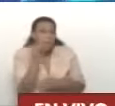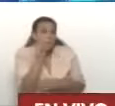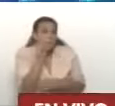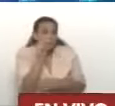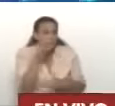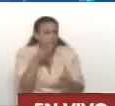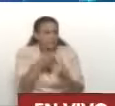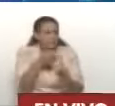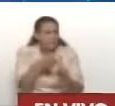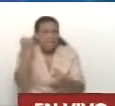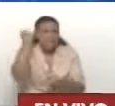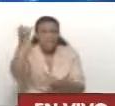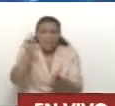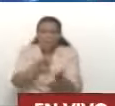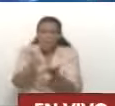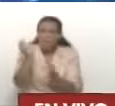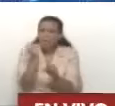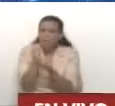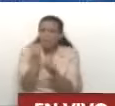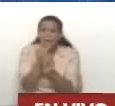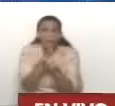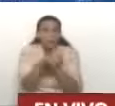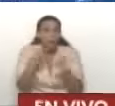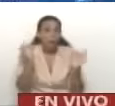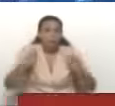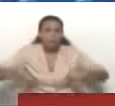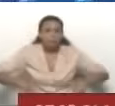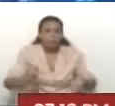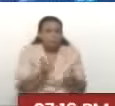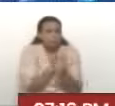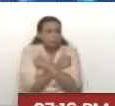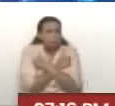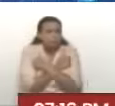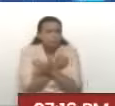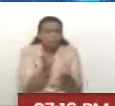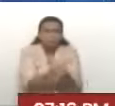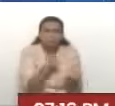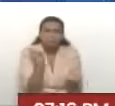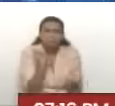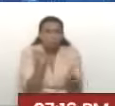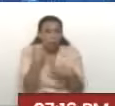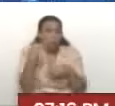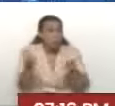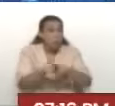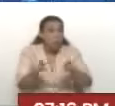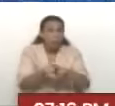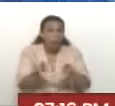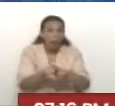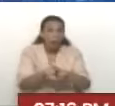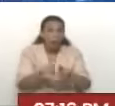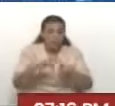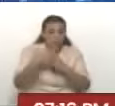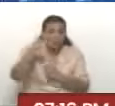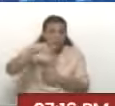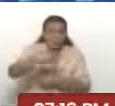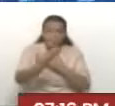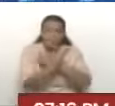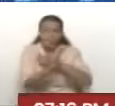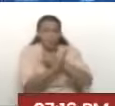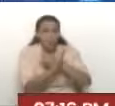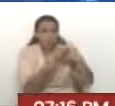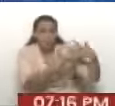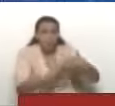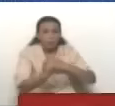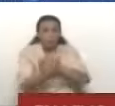mi papá perseguido, botado del trabajo, sin ingresos en la casa, Más o menos como nos hicieron ahora con las sanciones